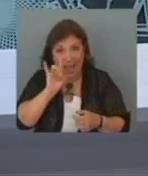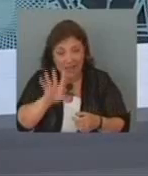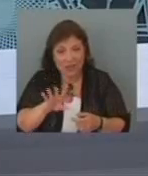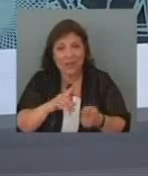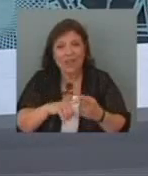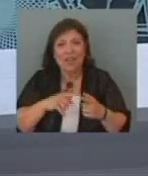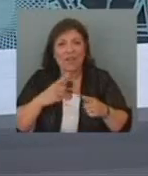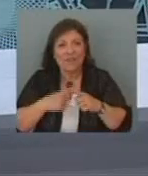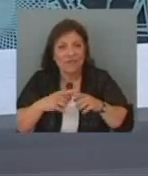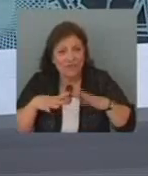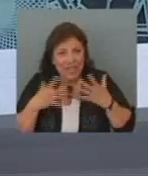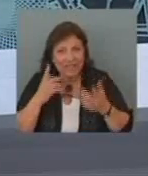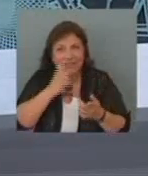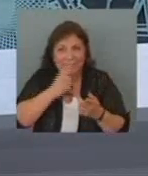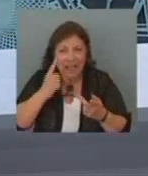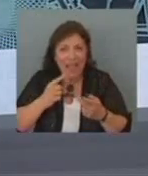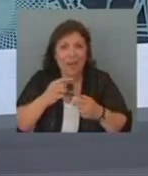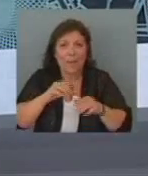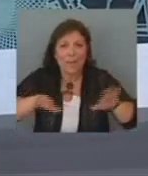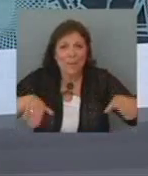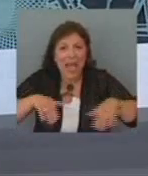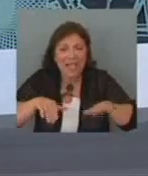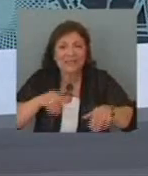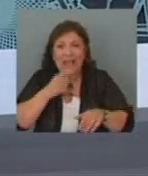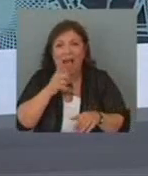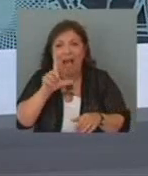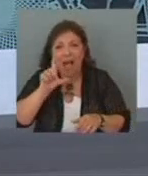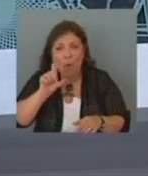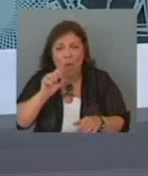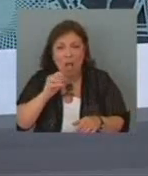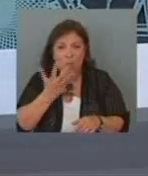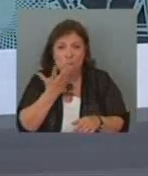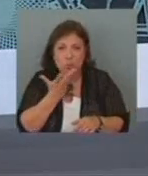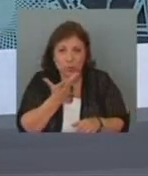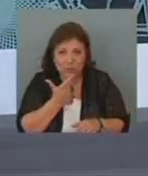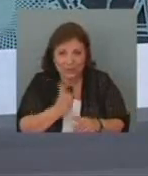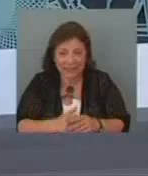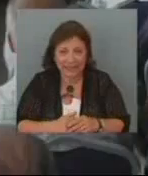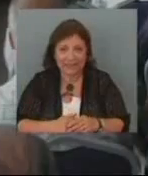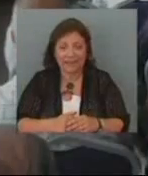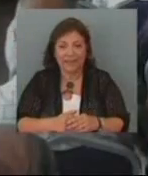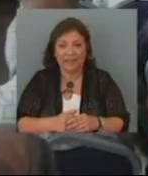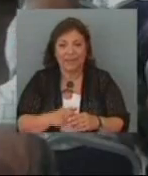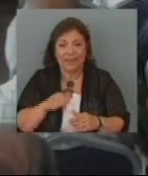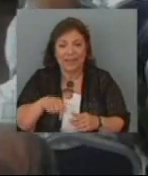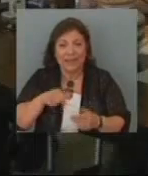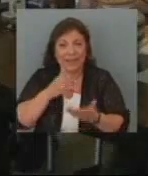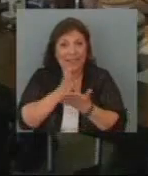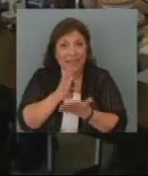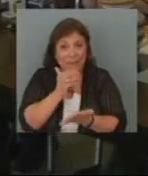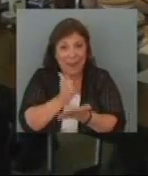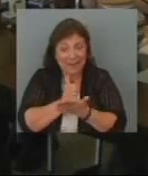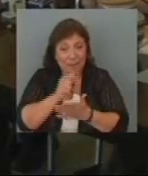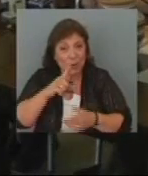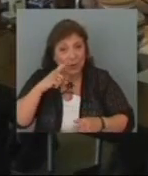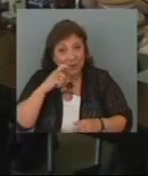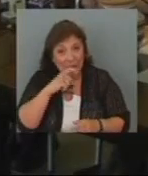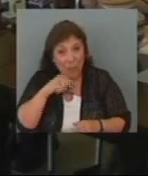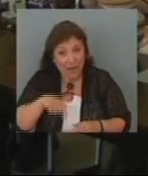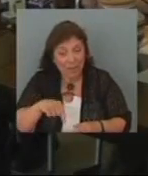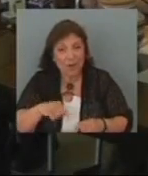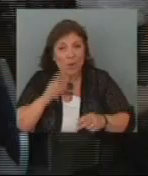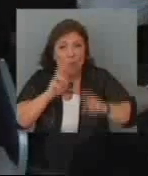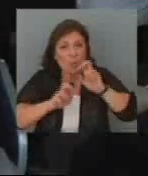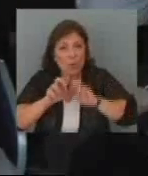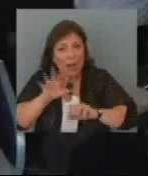destacando sus fiestas populares y las playas de agua dulce. El informe es de Roberto Vasconcellos. Lo que el departamento de Tacuarembó... Tacuarembó busca captar